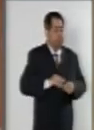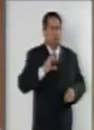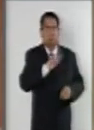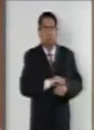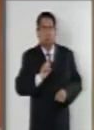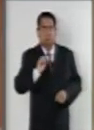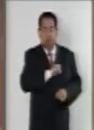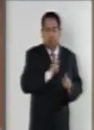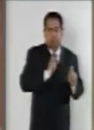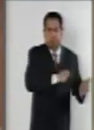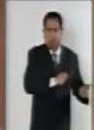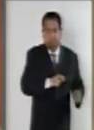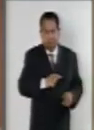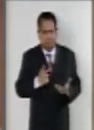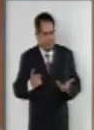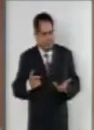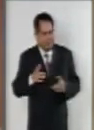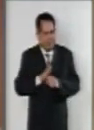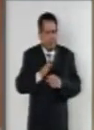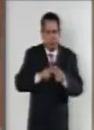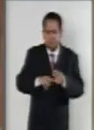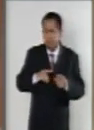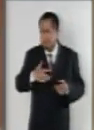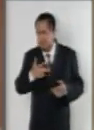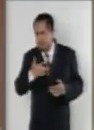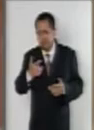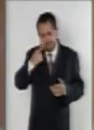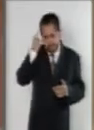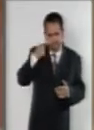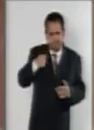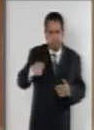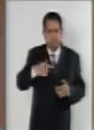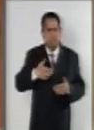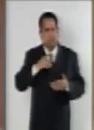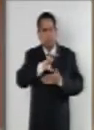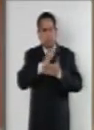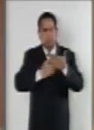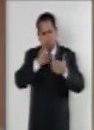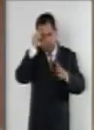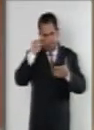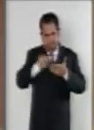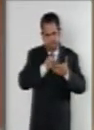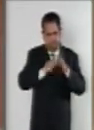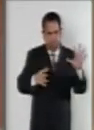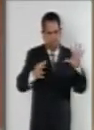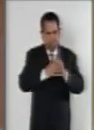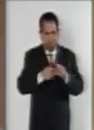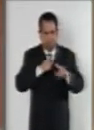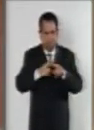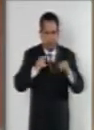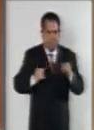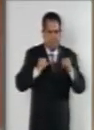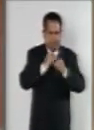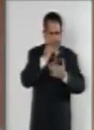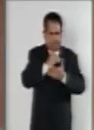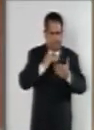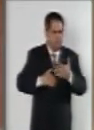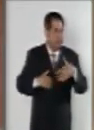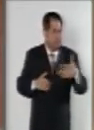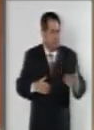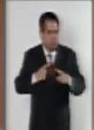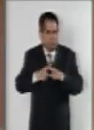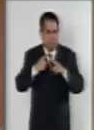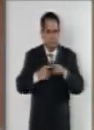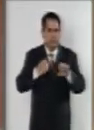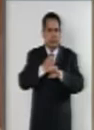autorización, el análisis de factibilidad, decide la forma de convenio, el proceso de coordinación interinstitucional, con los